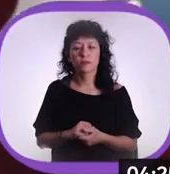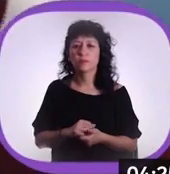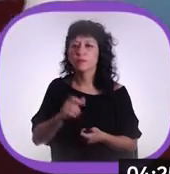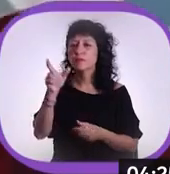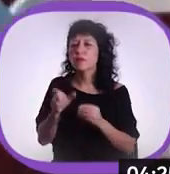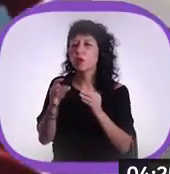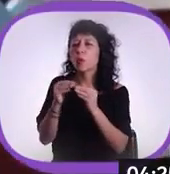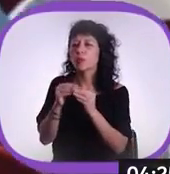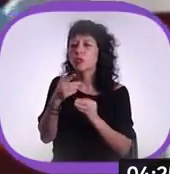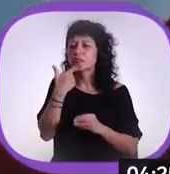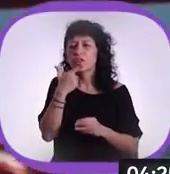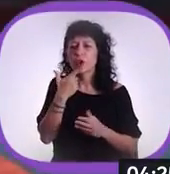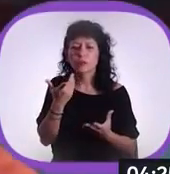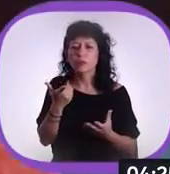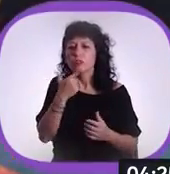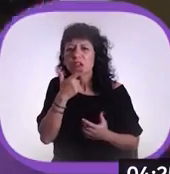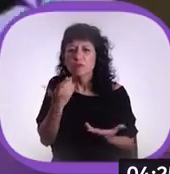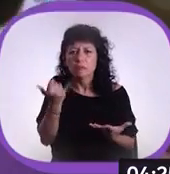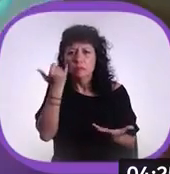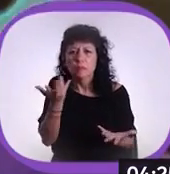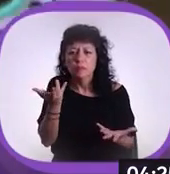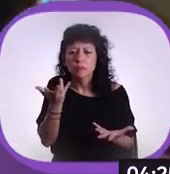¡Stanford! ¡Stanford! ¡Stanford!